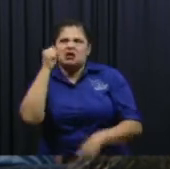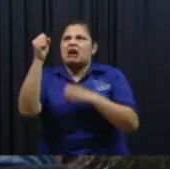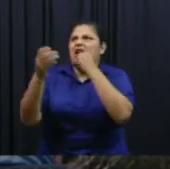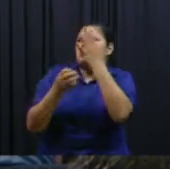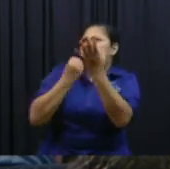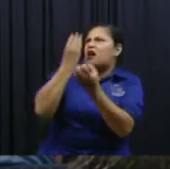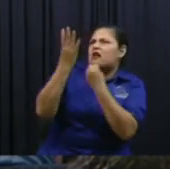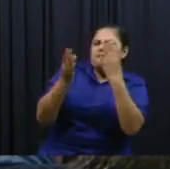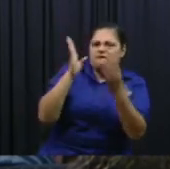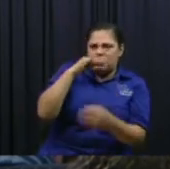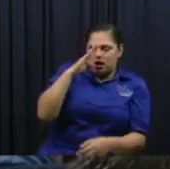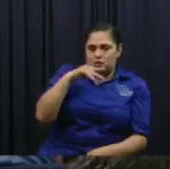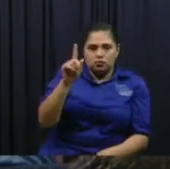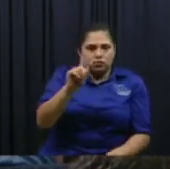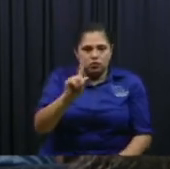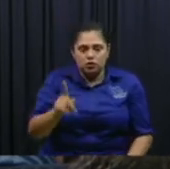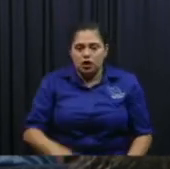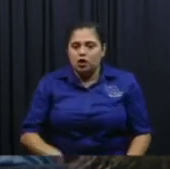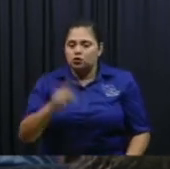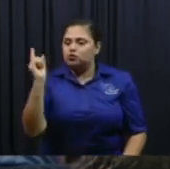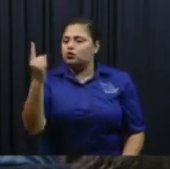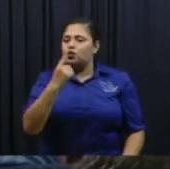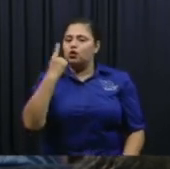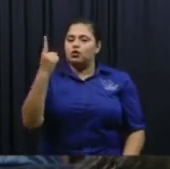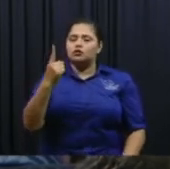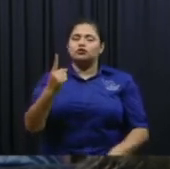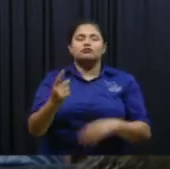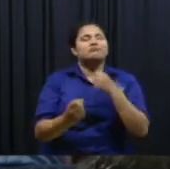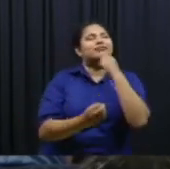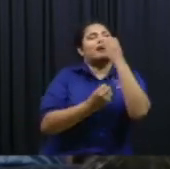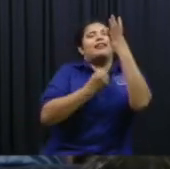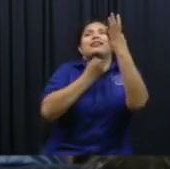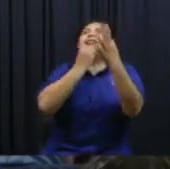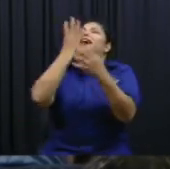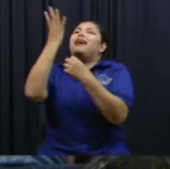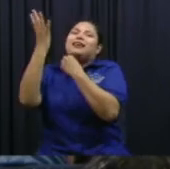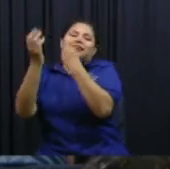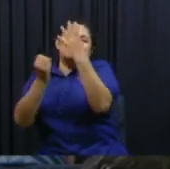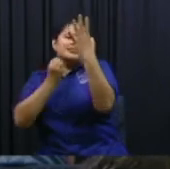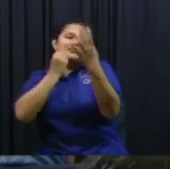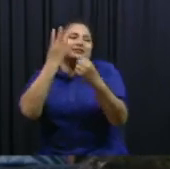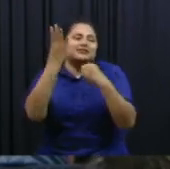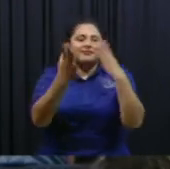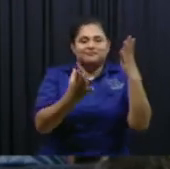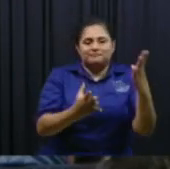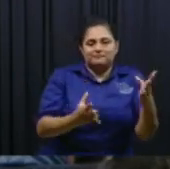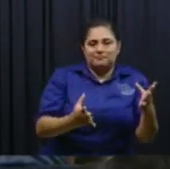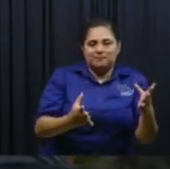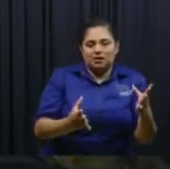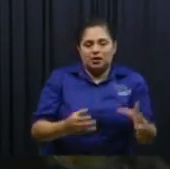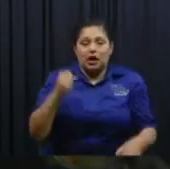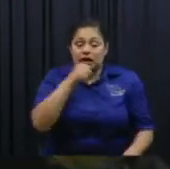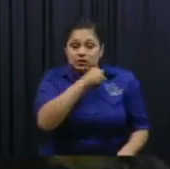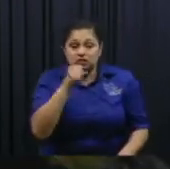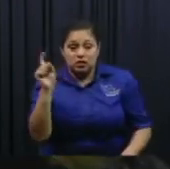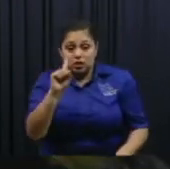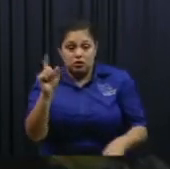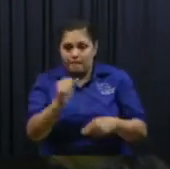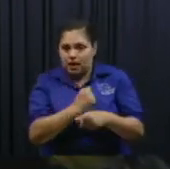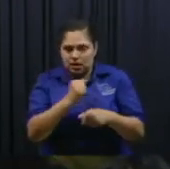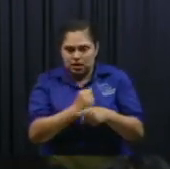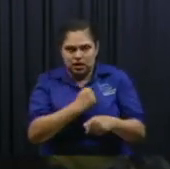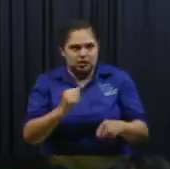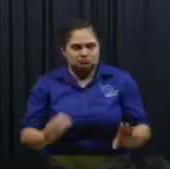todos estamos al unísono levantando ese cántico espontáneo entonces unos están diciendo que ese yo